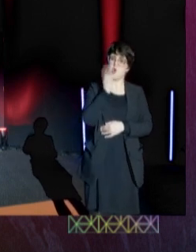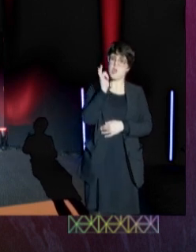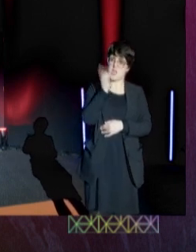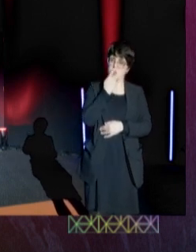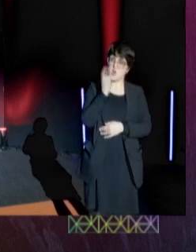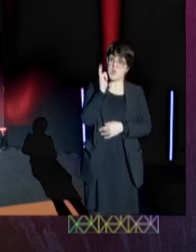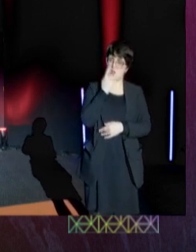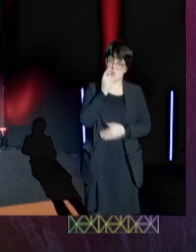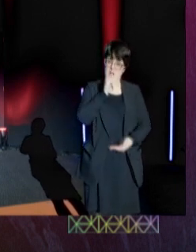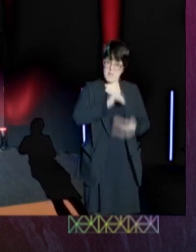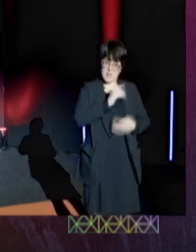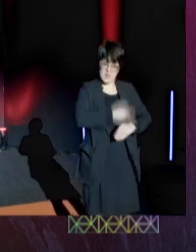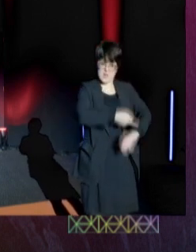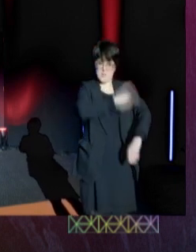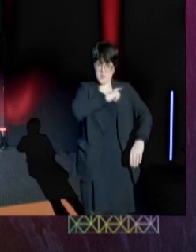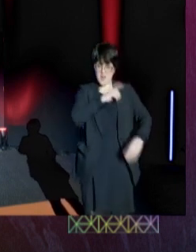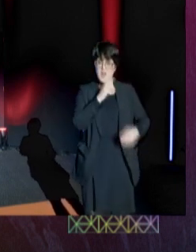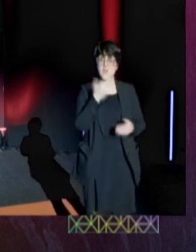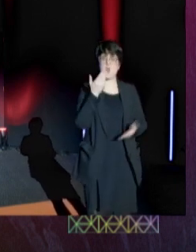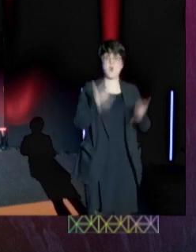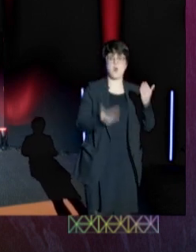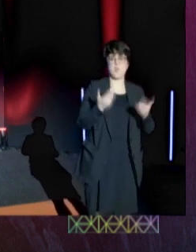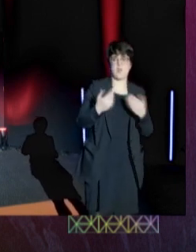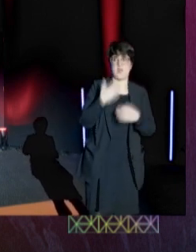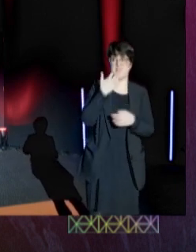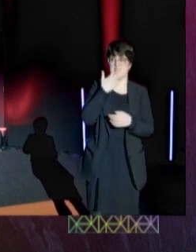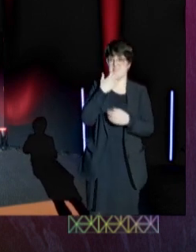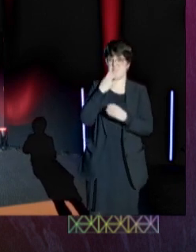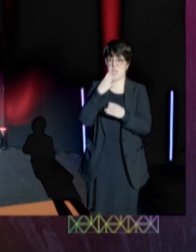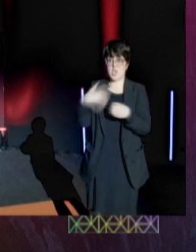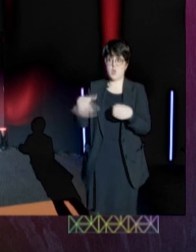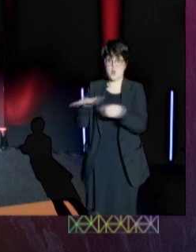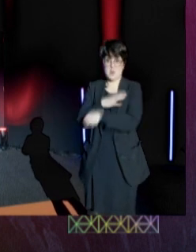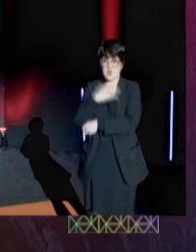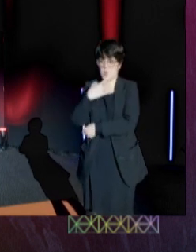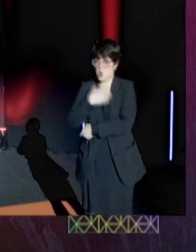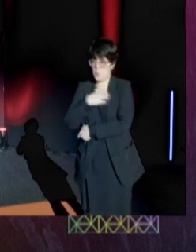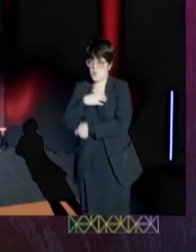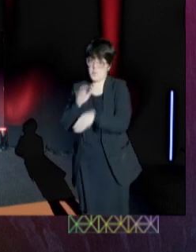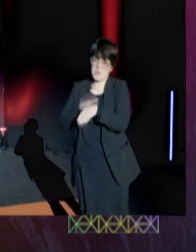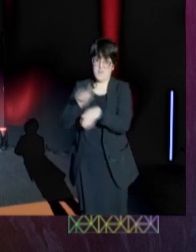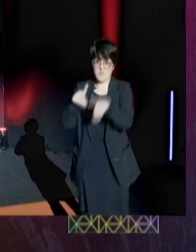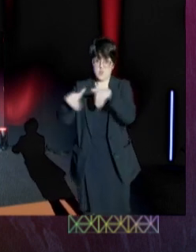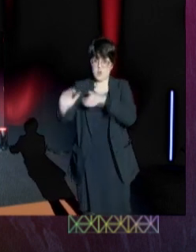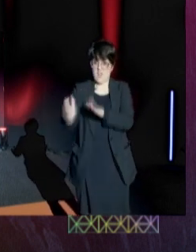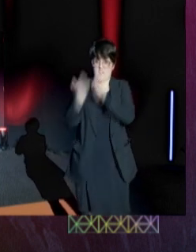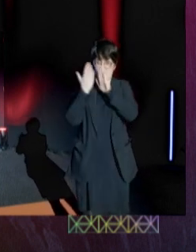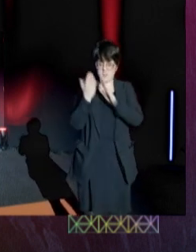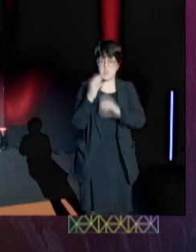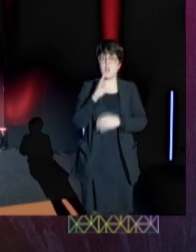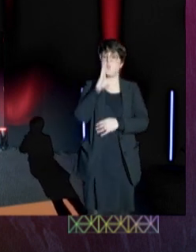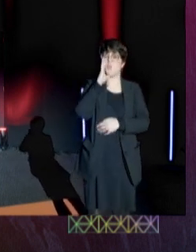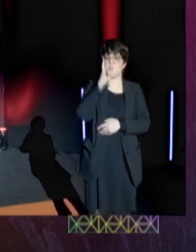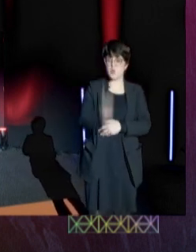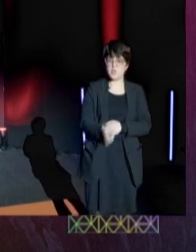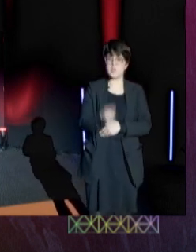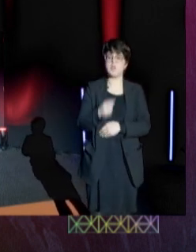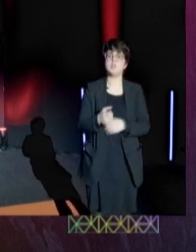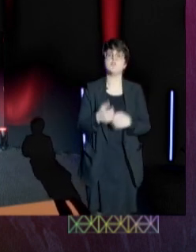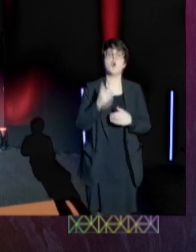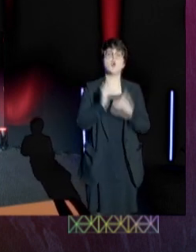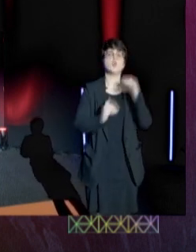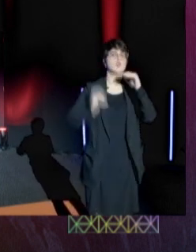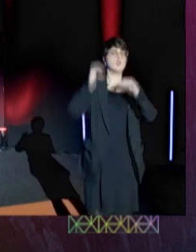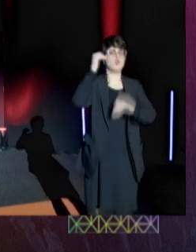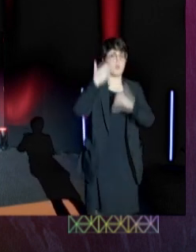mejor tener algo exceso de capacidad que quedarnos cortos ante lo que puede venir por delante por eso queremos invertir en supercomputación